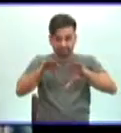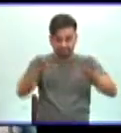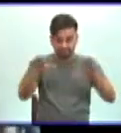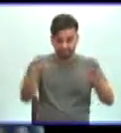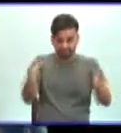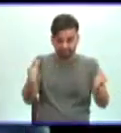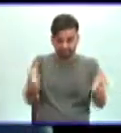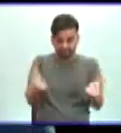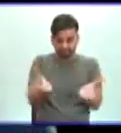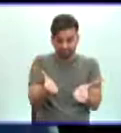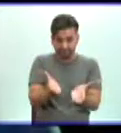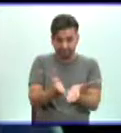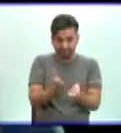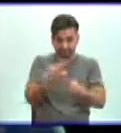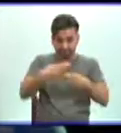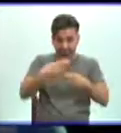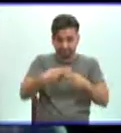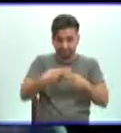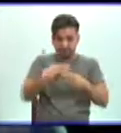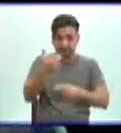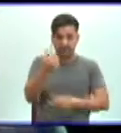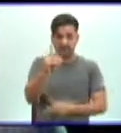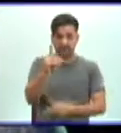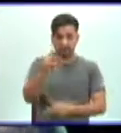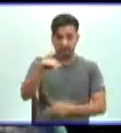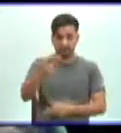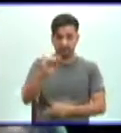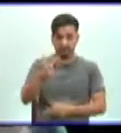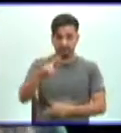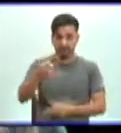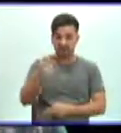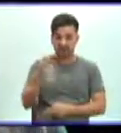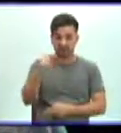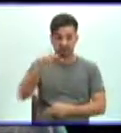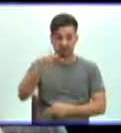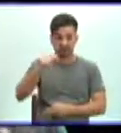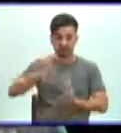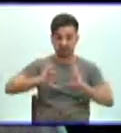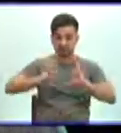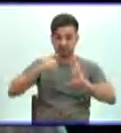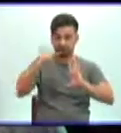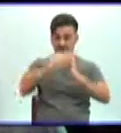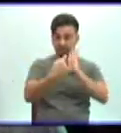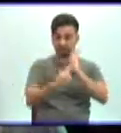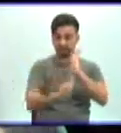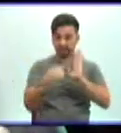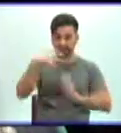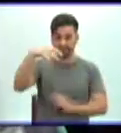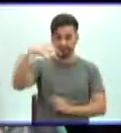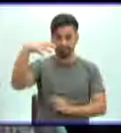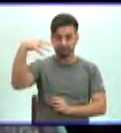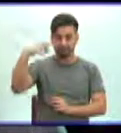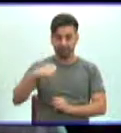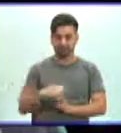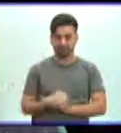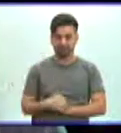Está formada por gases que protegen el planeta del espacio exterior, como de la radiación del Sol o de pequeños objetos que vuelan por el espacio.